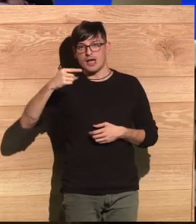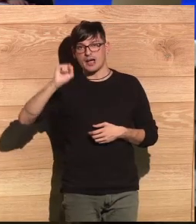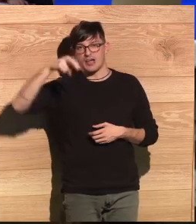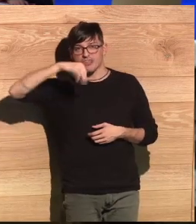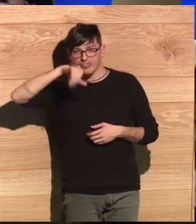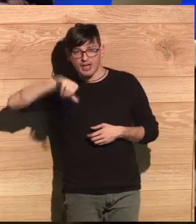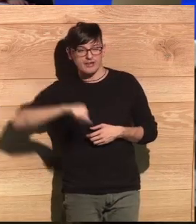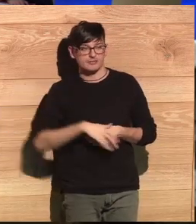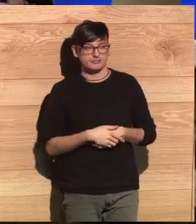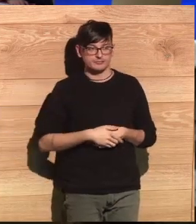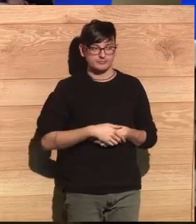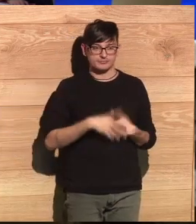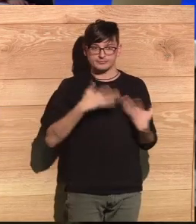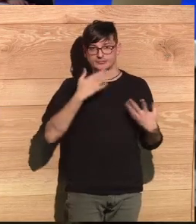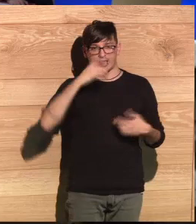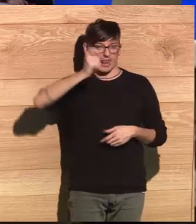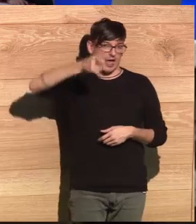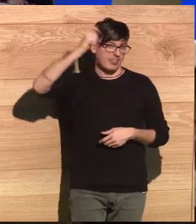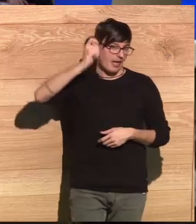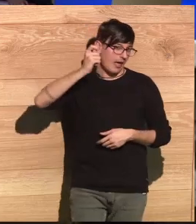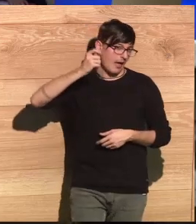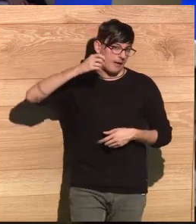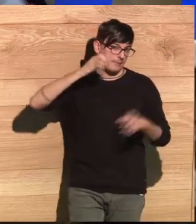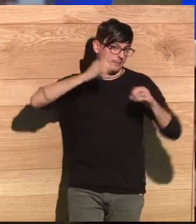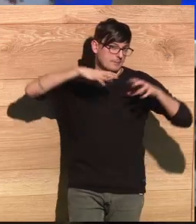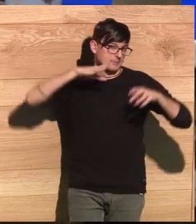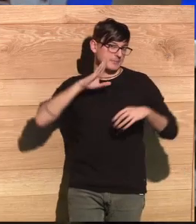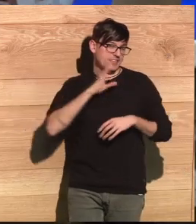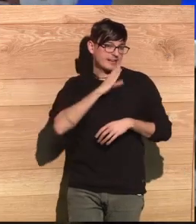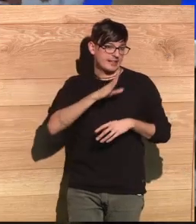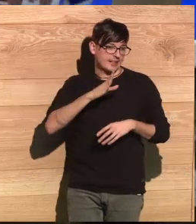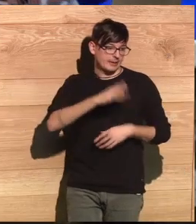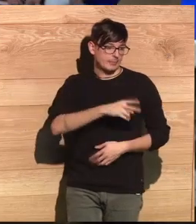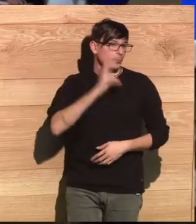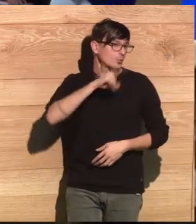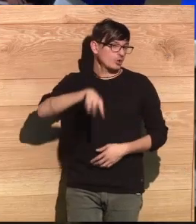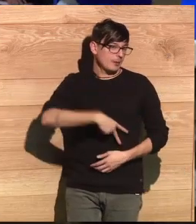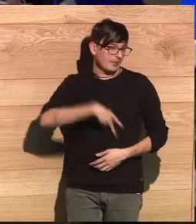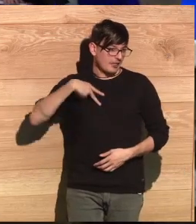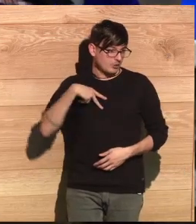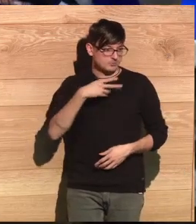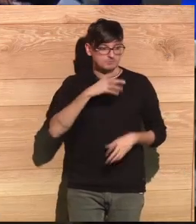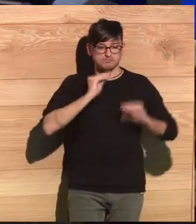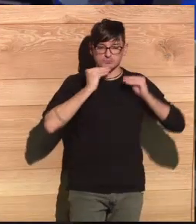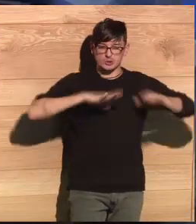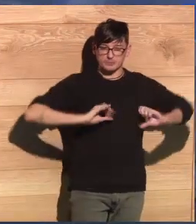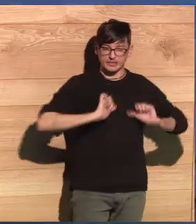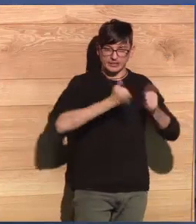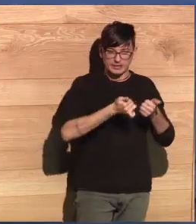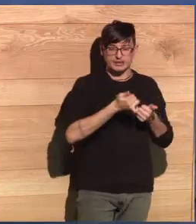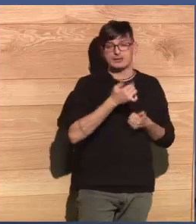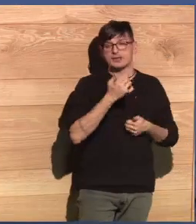Isabel de Braganza, el hada madrina del Museo del Prado. Esta historia empieza en un palacio de la ciudad de